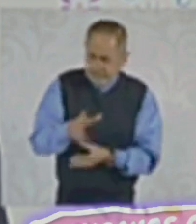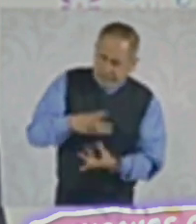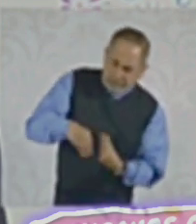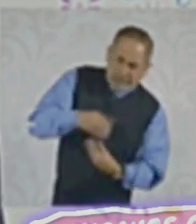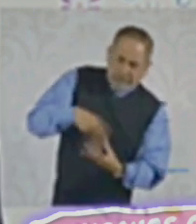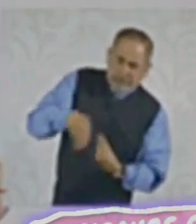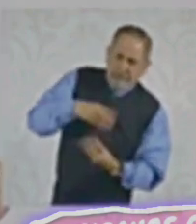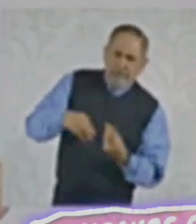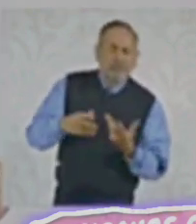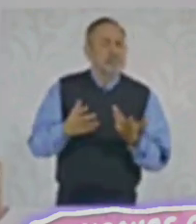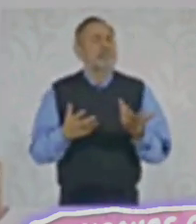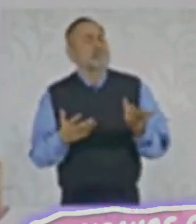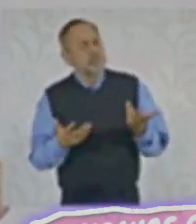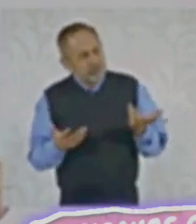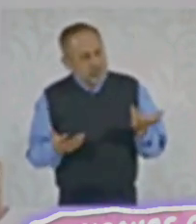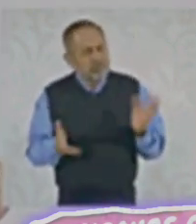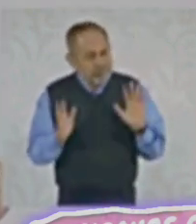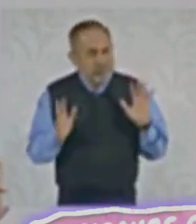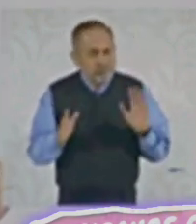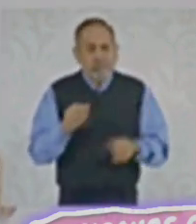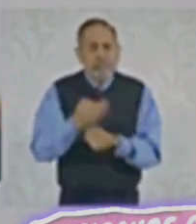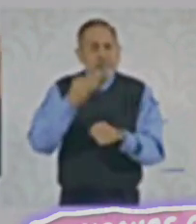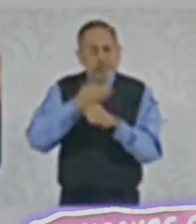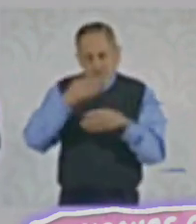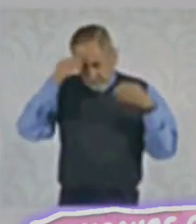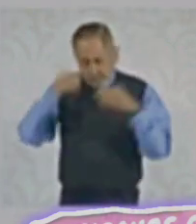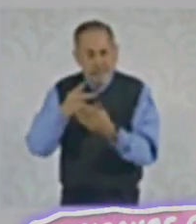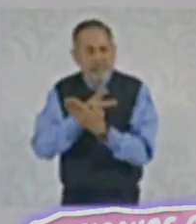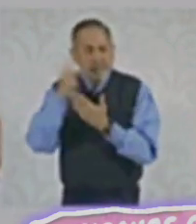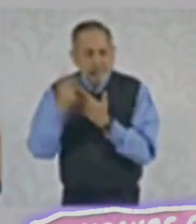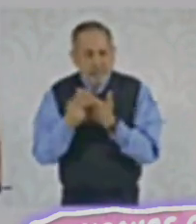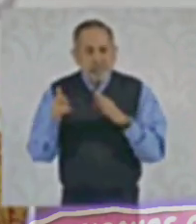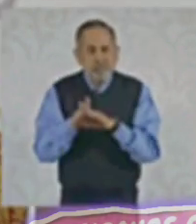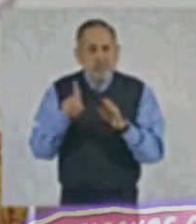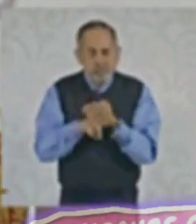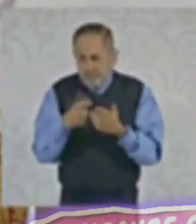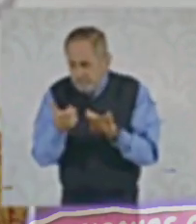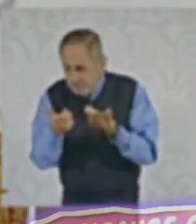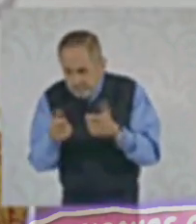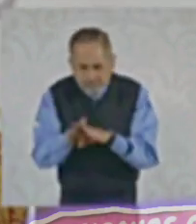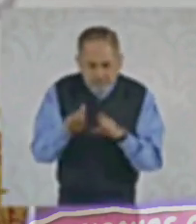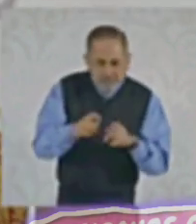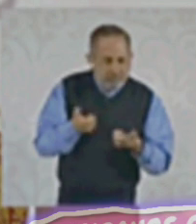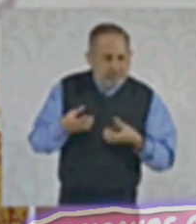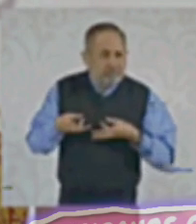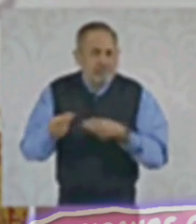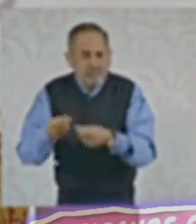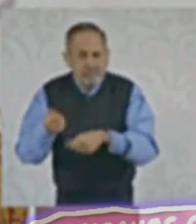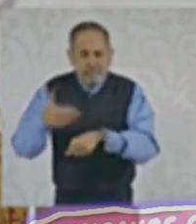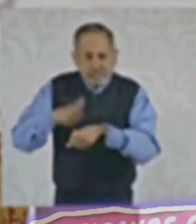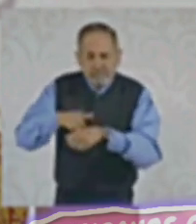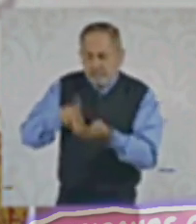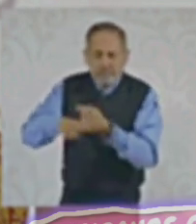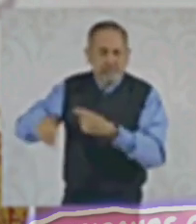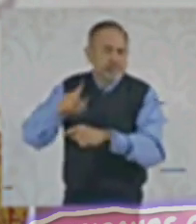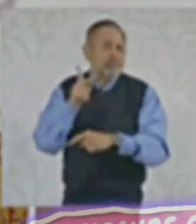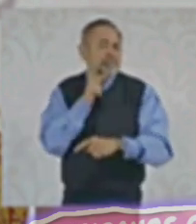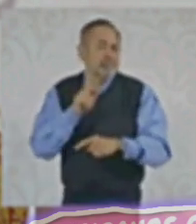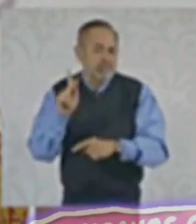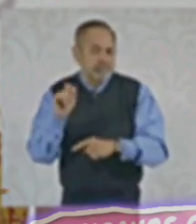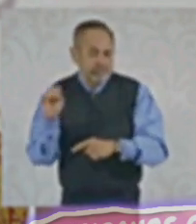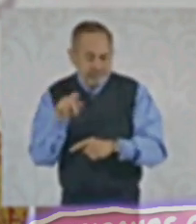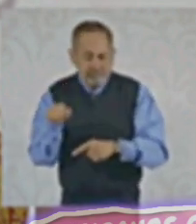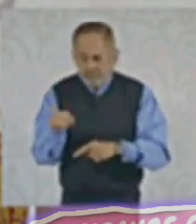estamos trabajando en un programa no solamente relacionado con finanzas, administración de Pemex,